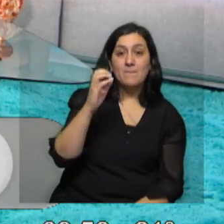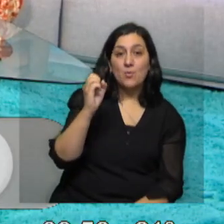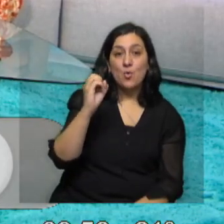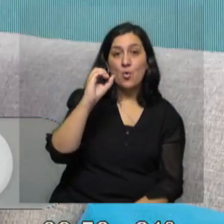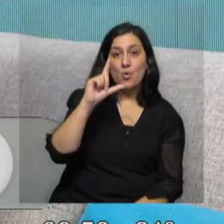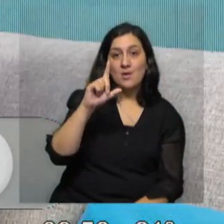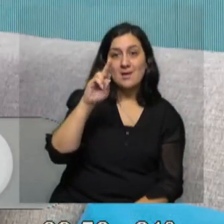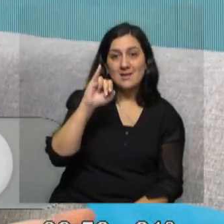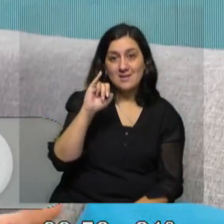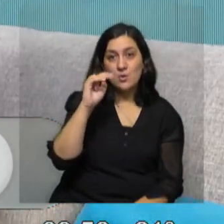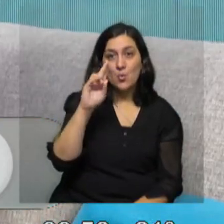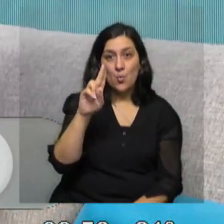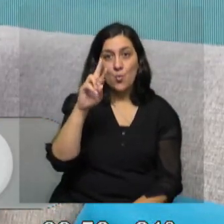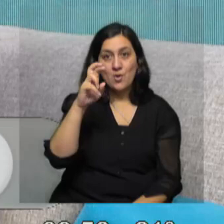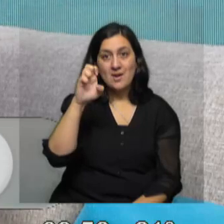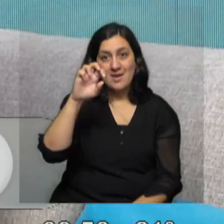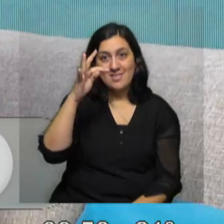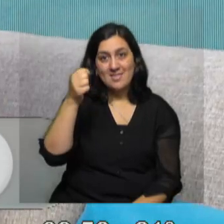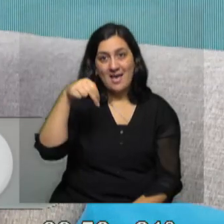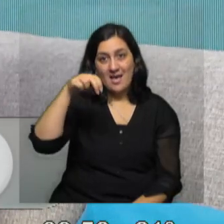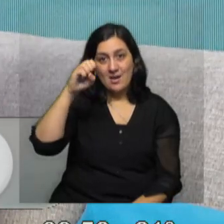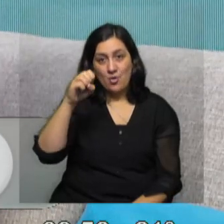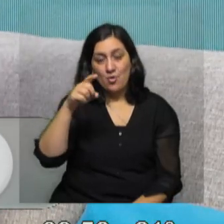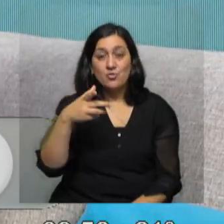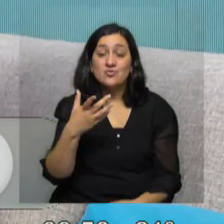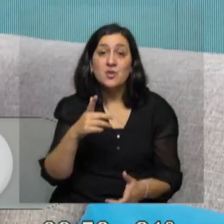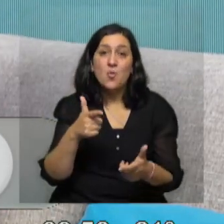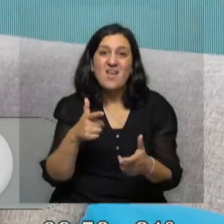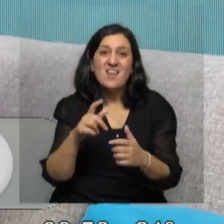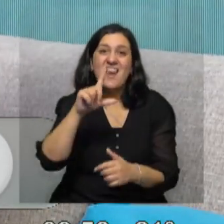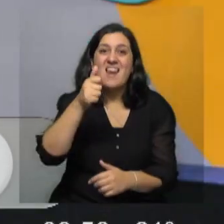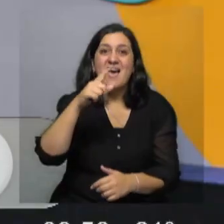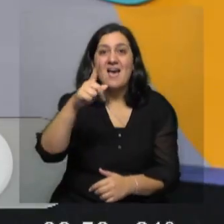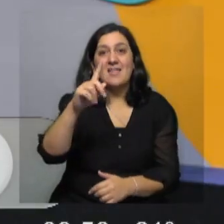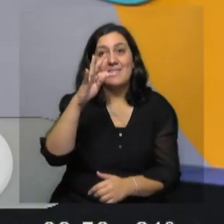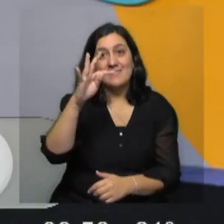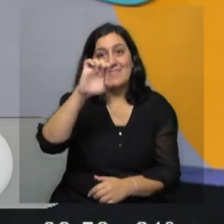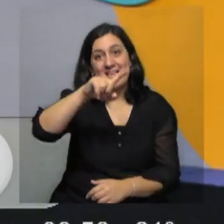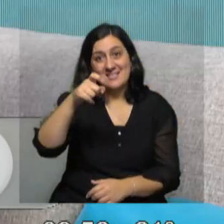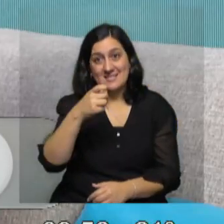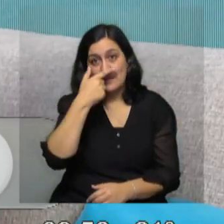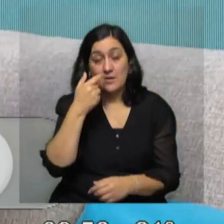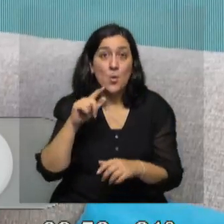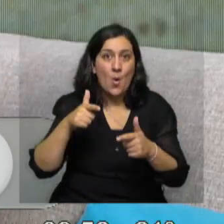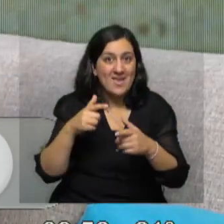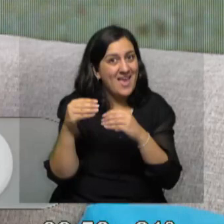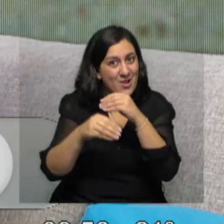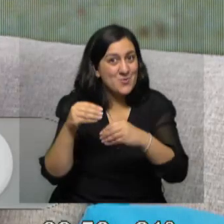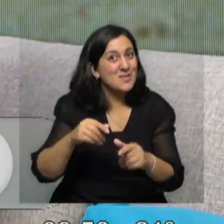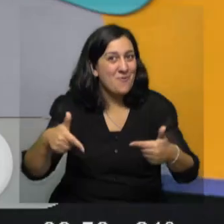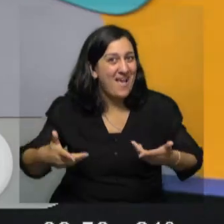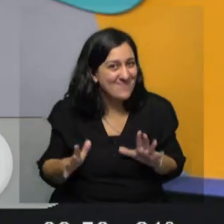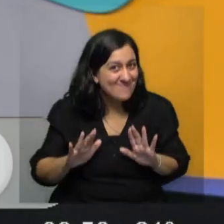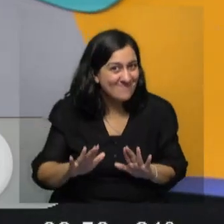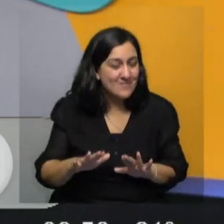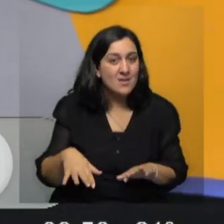de poliuretano. Entonces, la alergia al látex con esto desaparece. Ah, no, ¿sí? Hay excusa, ¿querés no decir? Hay excusa. Bien, ¿no? Lo único